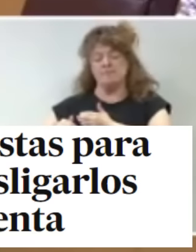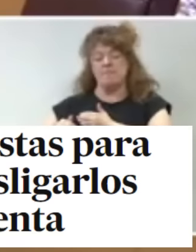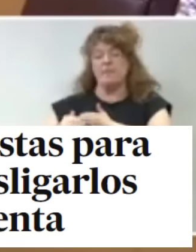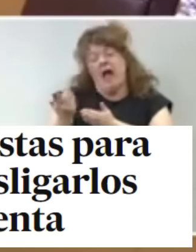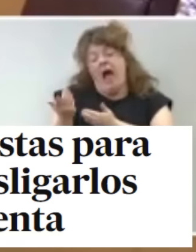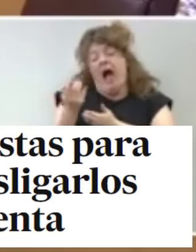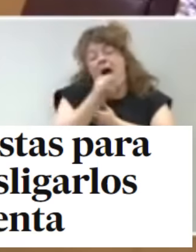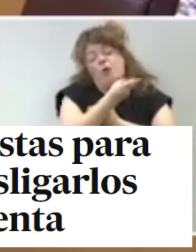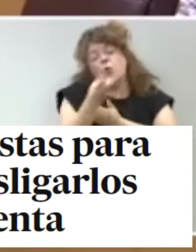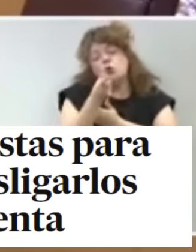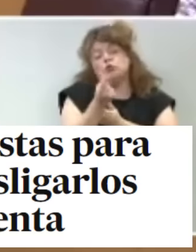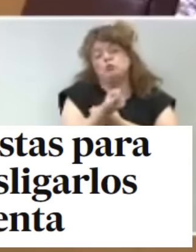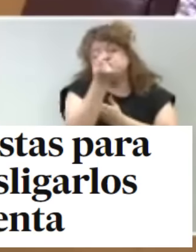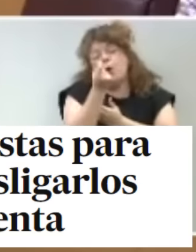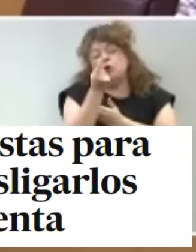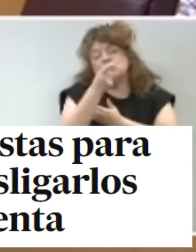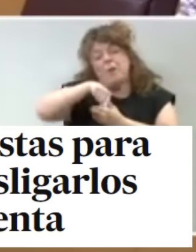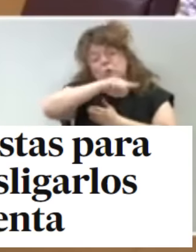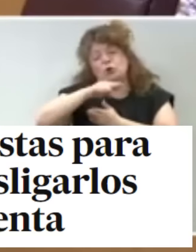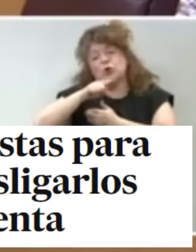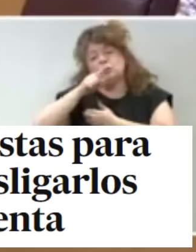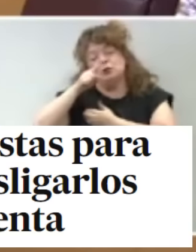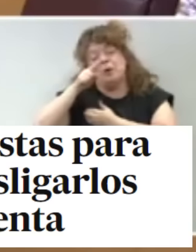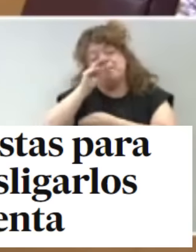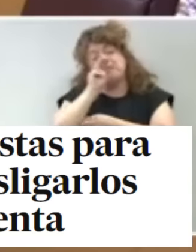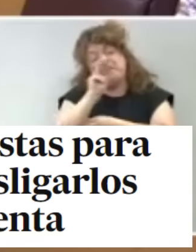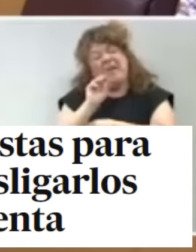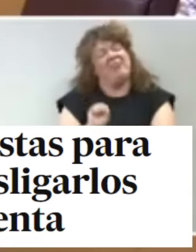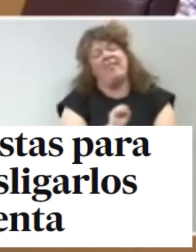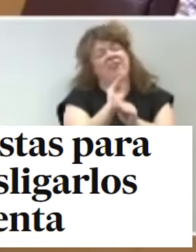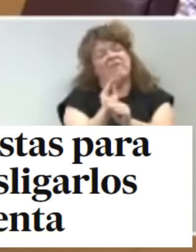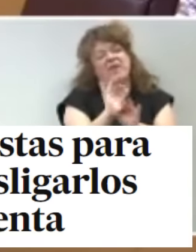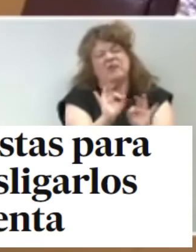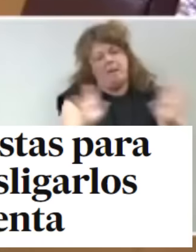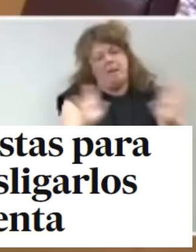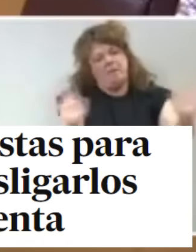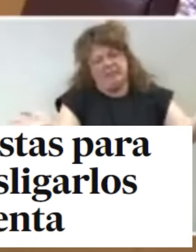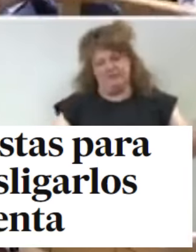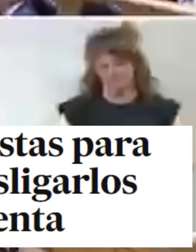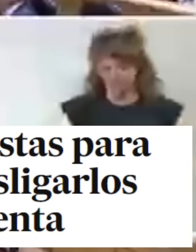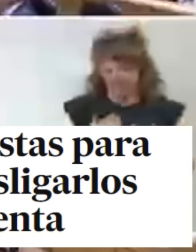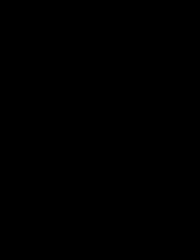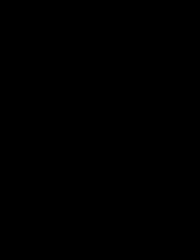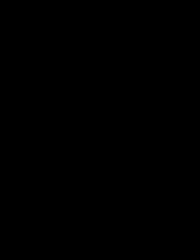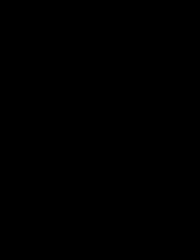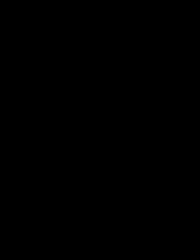algunos pocos a los que ustedes exclusivamente defienden. Muchas gracias.